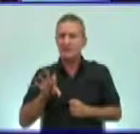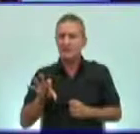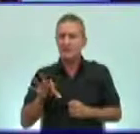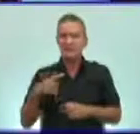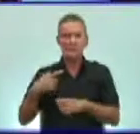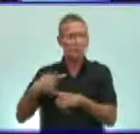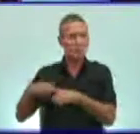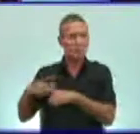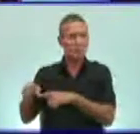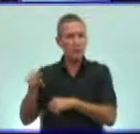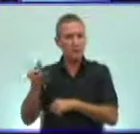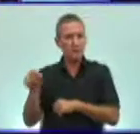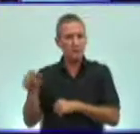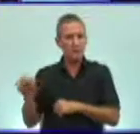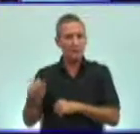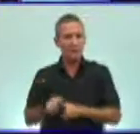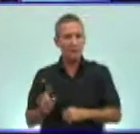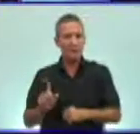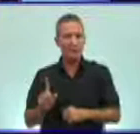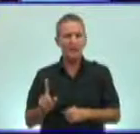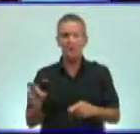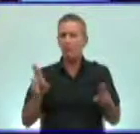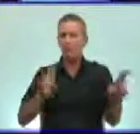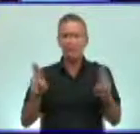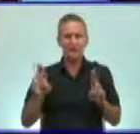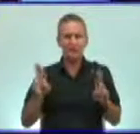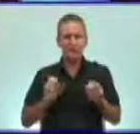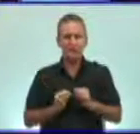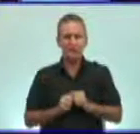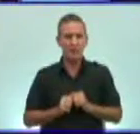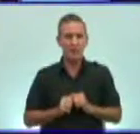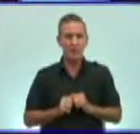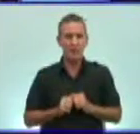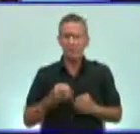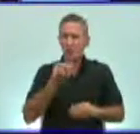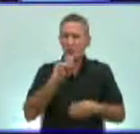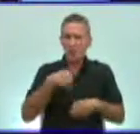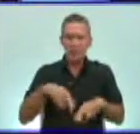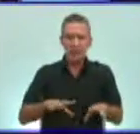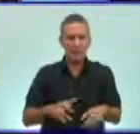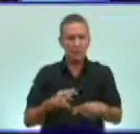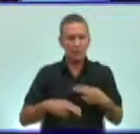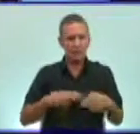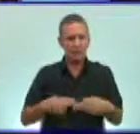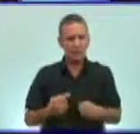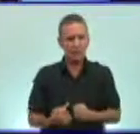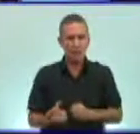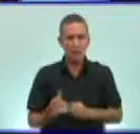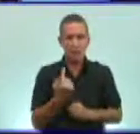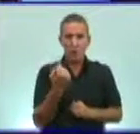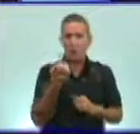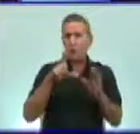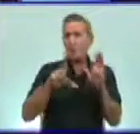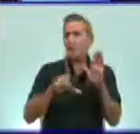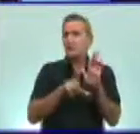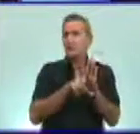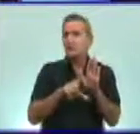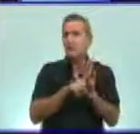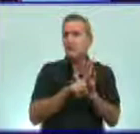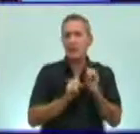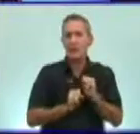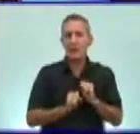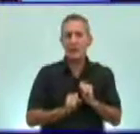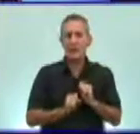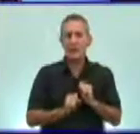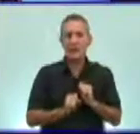comparten en esencia ese proceso revolucionario. Cualquier cosa que se haga, desde una simple ley hasta sencillamente